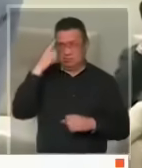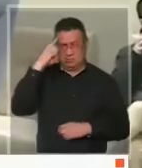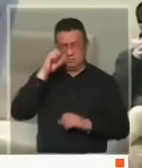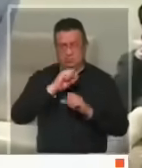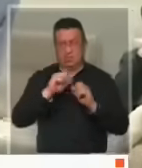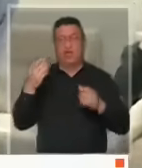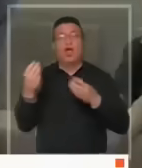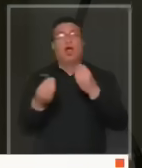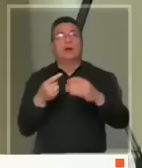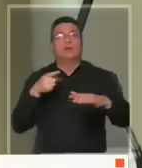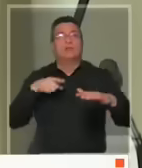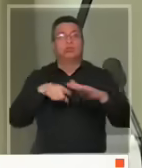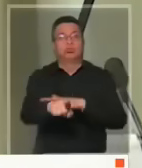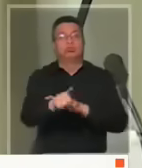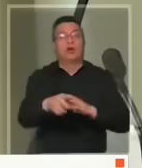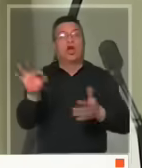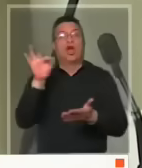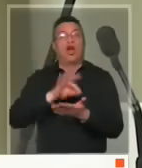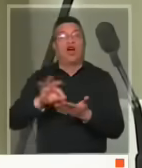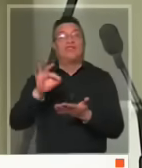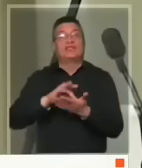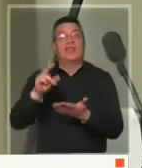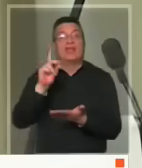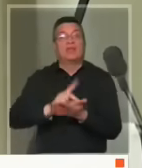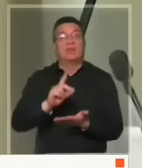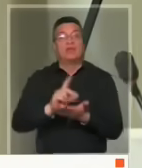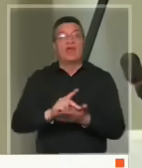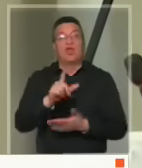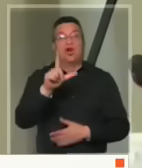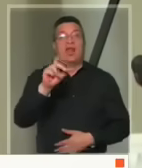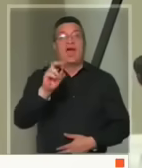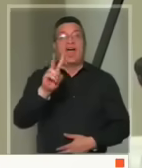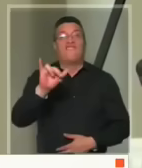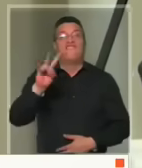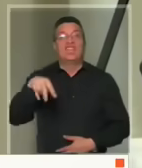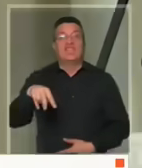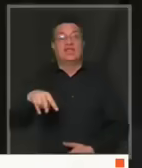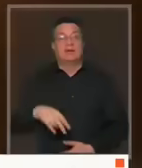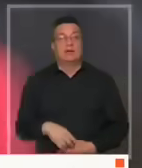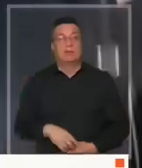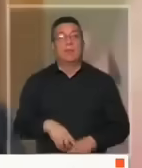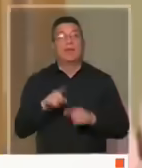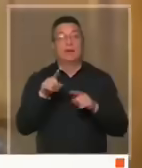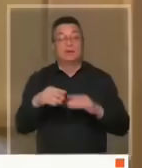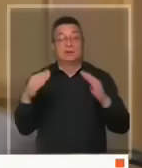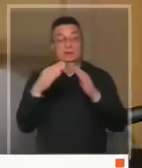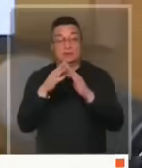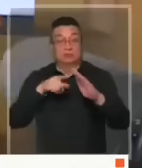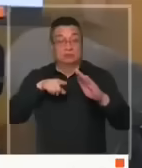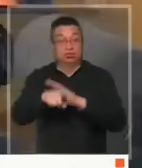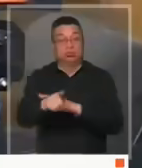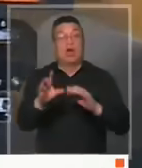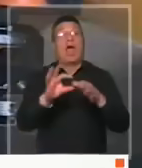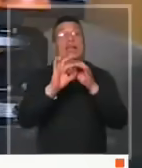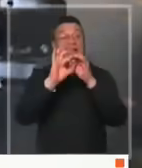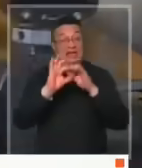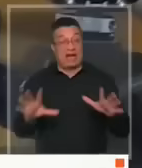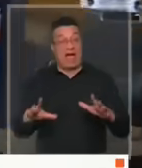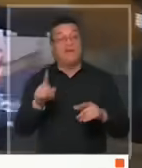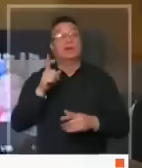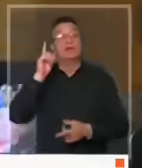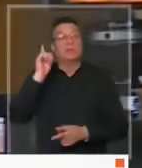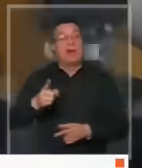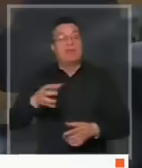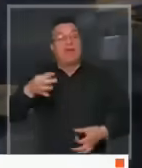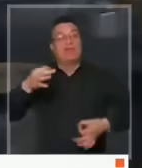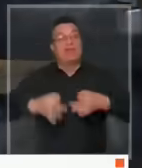cómo llegaban a allanar la oficina del diputado UDI Joaquín Lavín León. El allanamiento es una medida grave que es adoptada por un